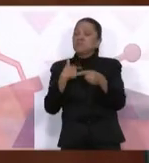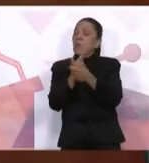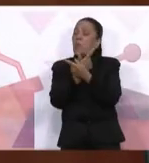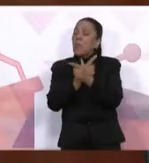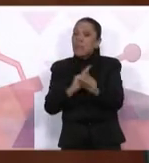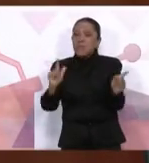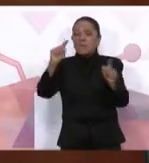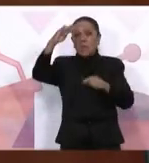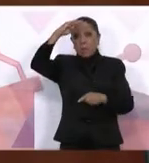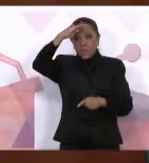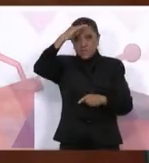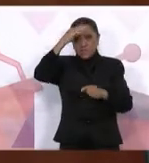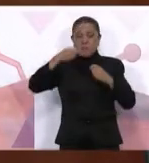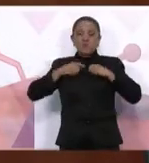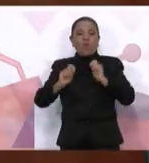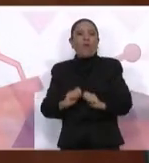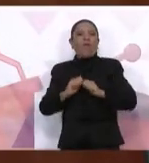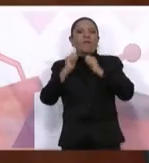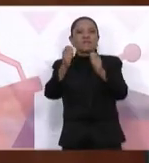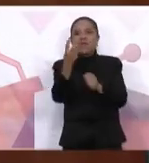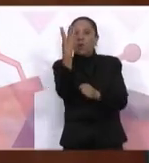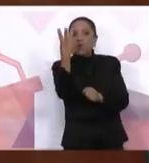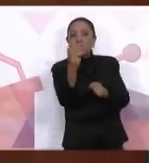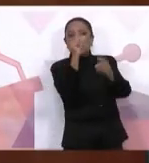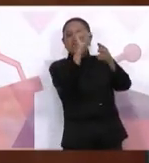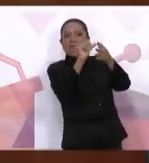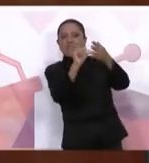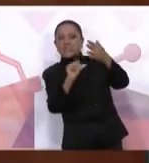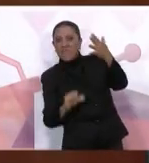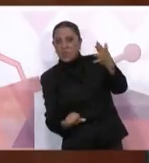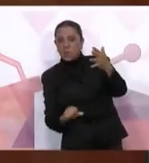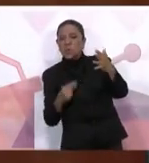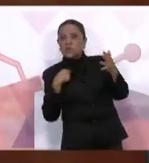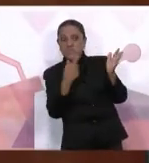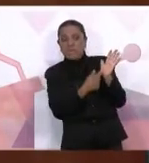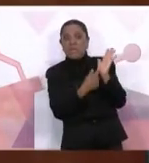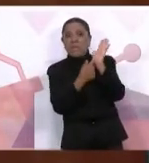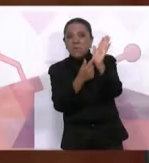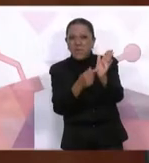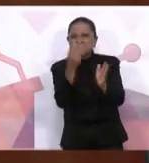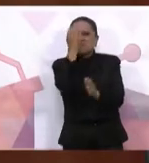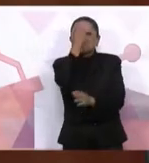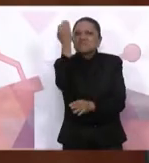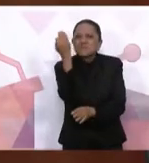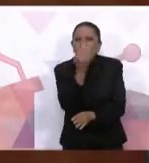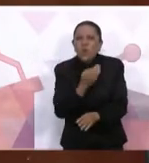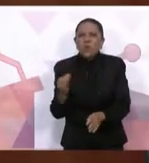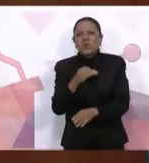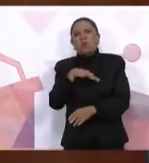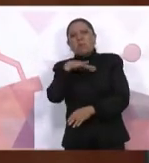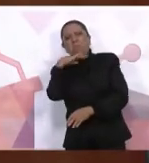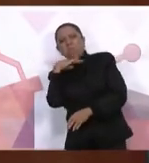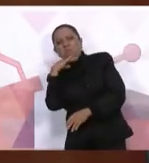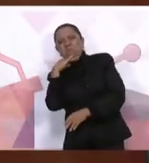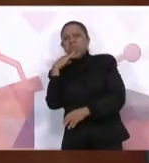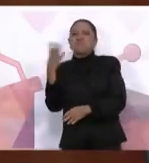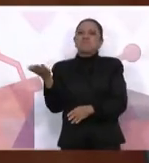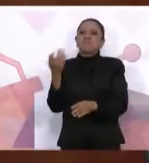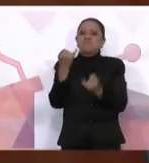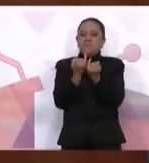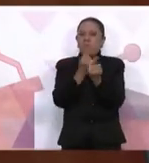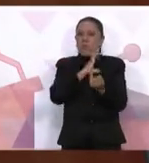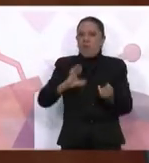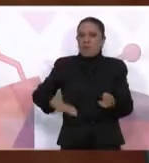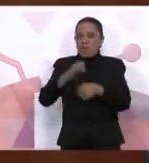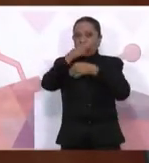entrego tres artículos que dan cuenta del horror y de la frivolidad de las campañas en señal de protesta he tomado la decisión